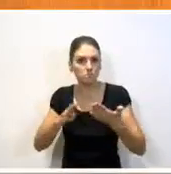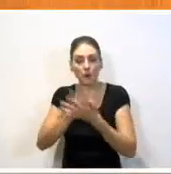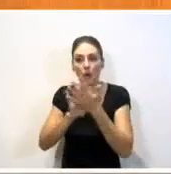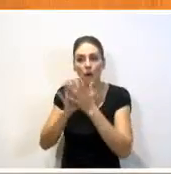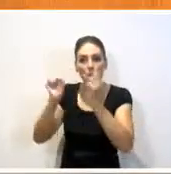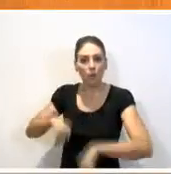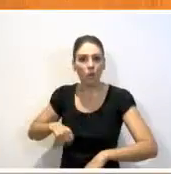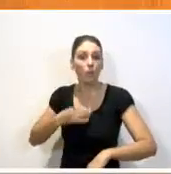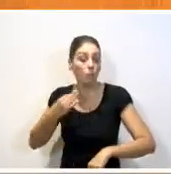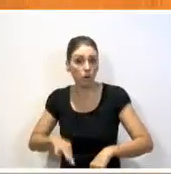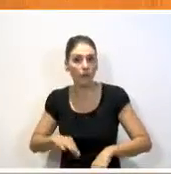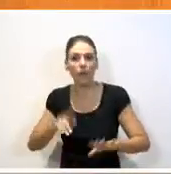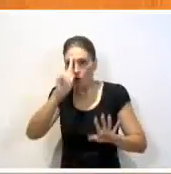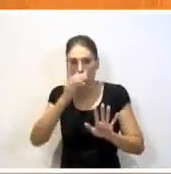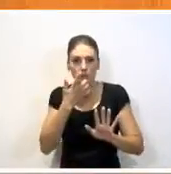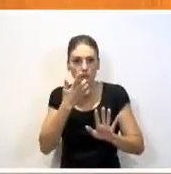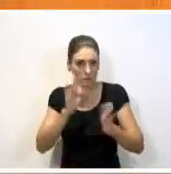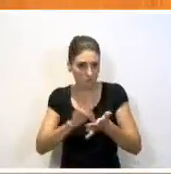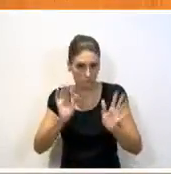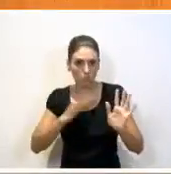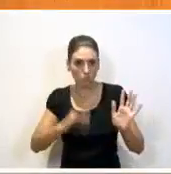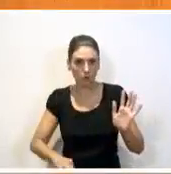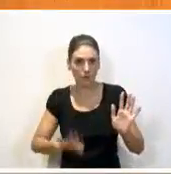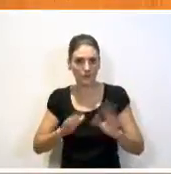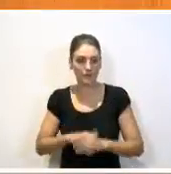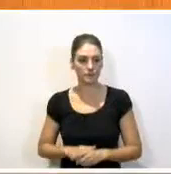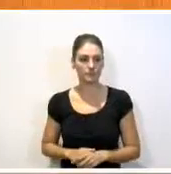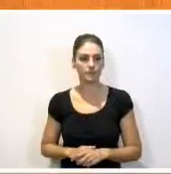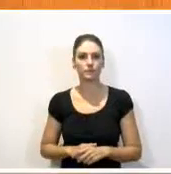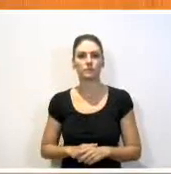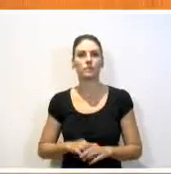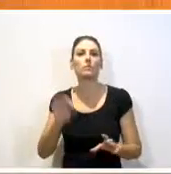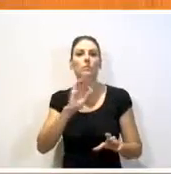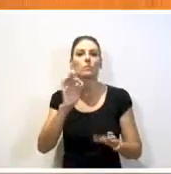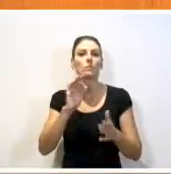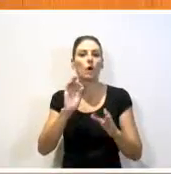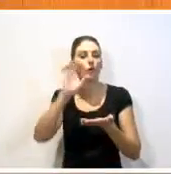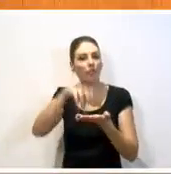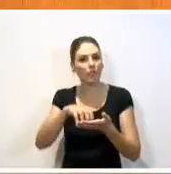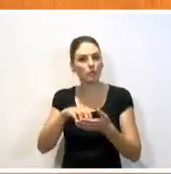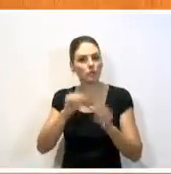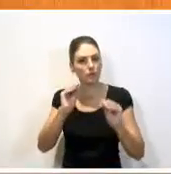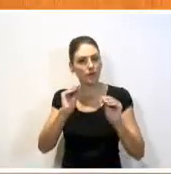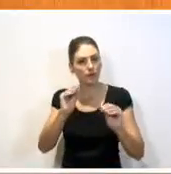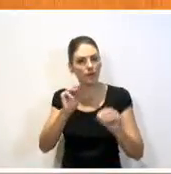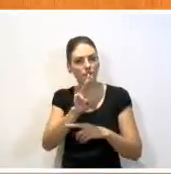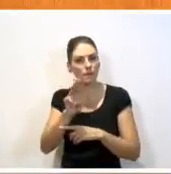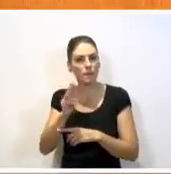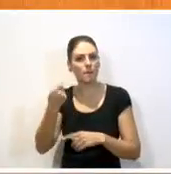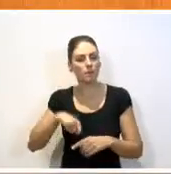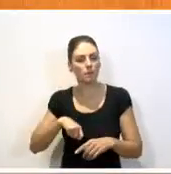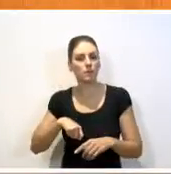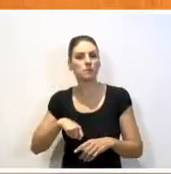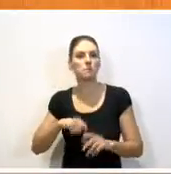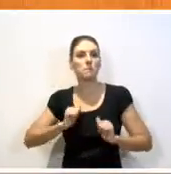con ellos y viendo si es posible, que no lo sé si lo es, o que los centros de formación profesional pueden empezar a las 3:30 en